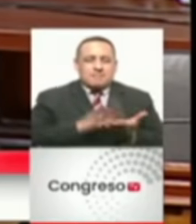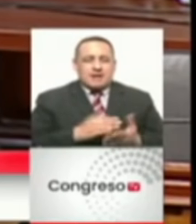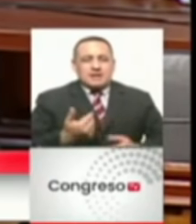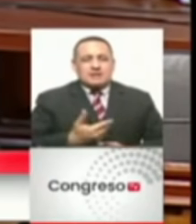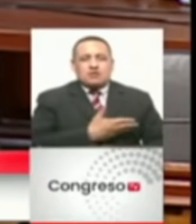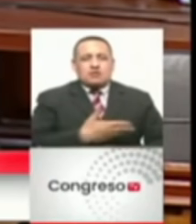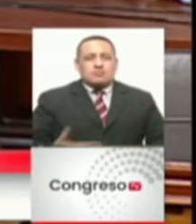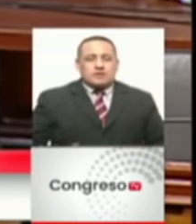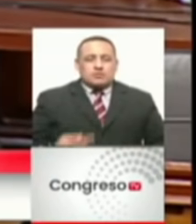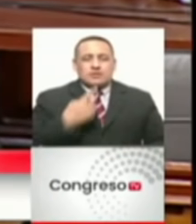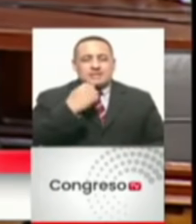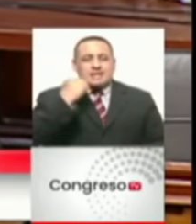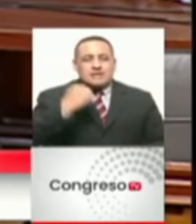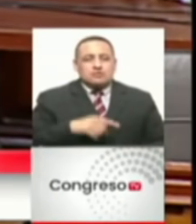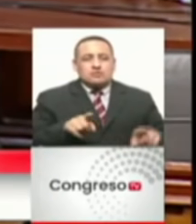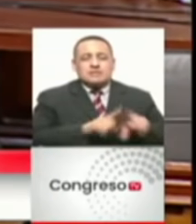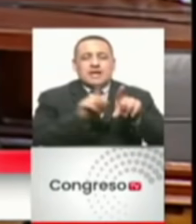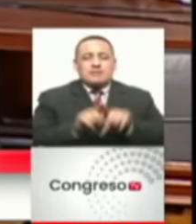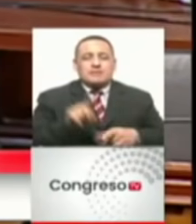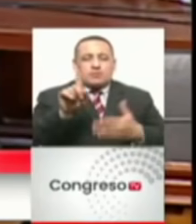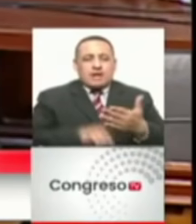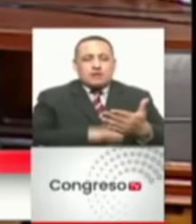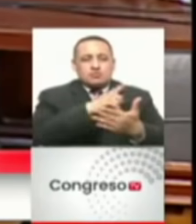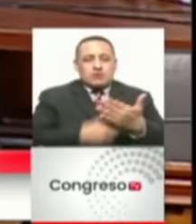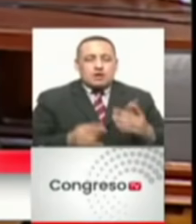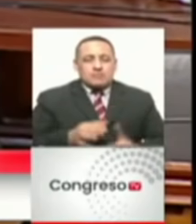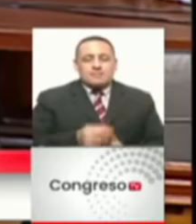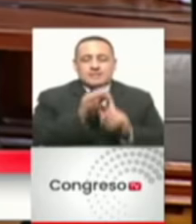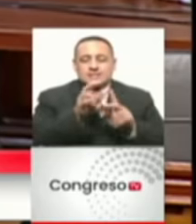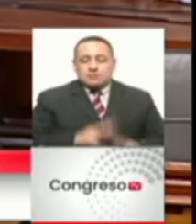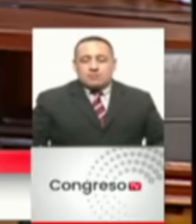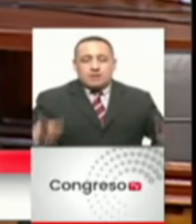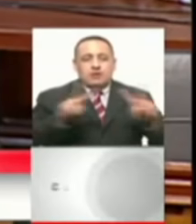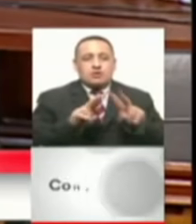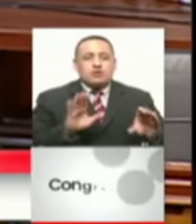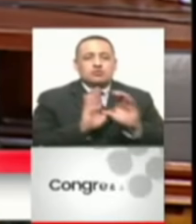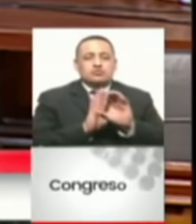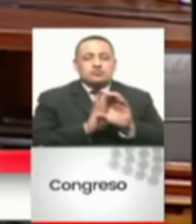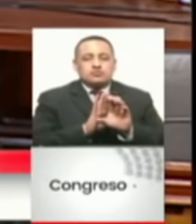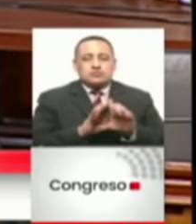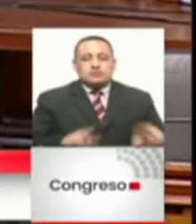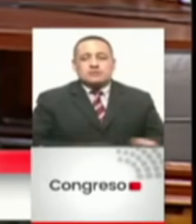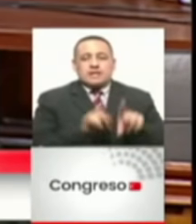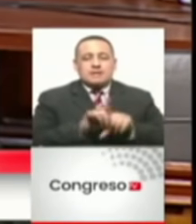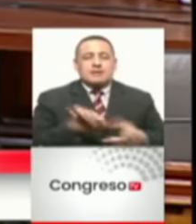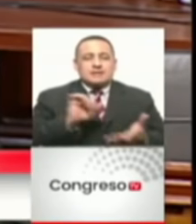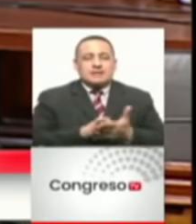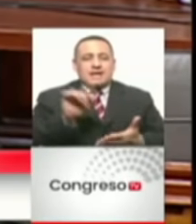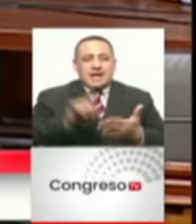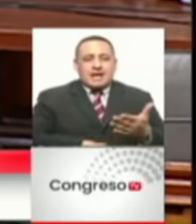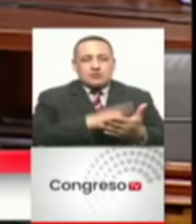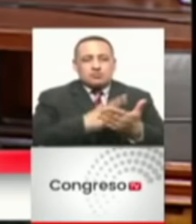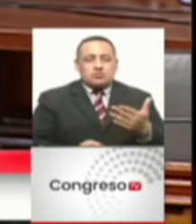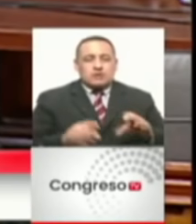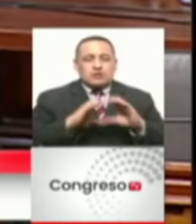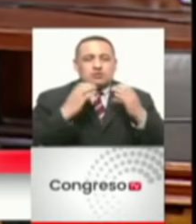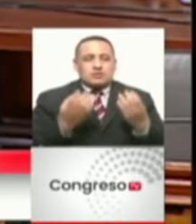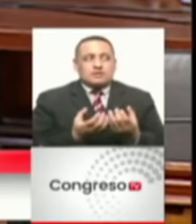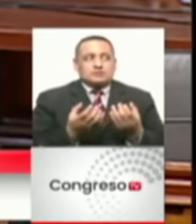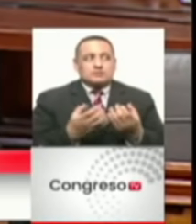por participar en el programa de hoy, sobre todo en una jornada que ha estado matizada